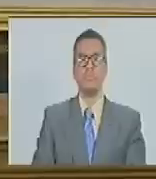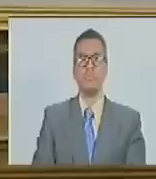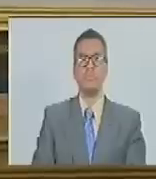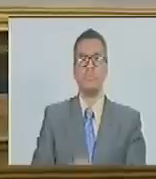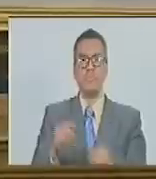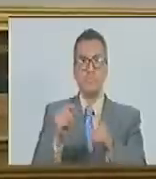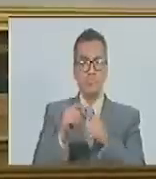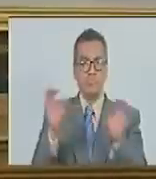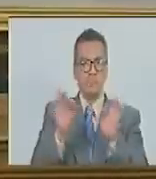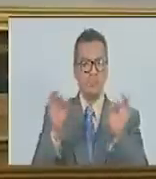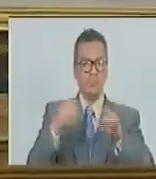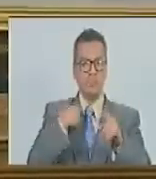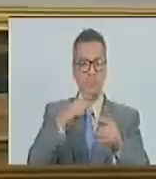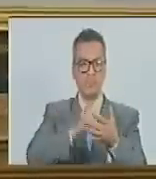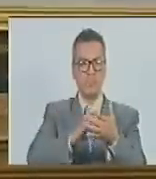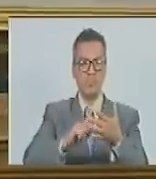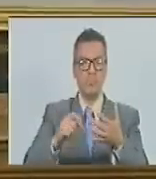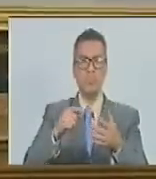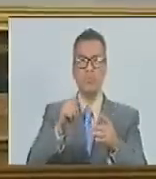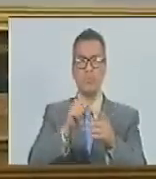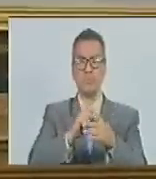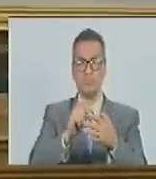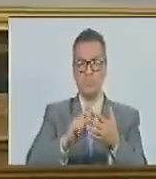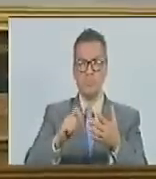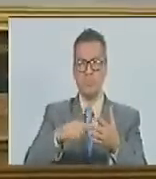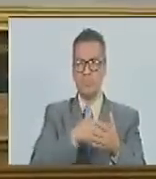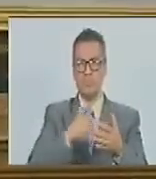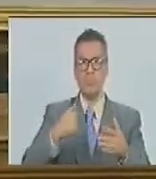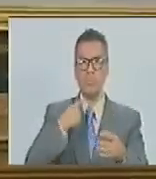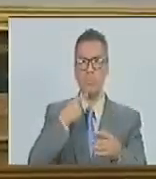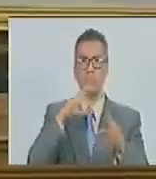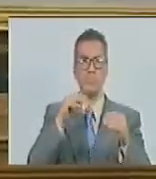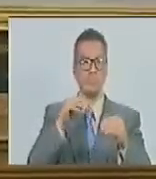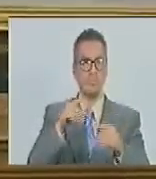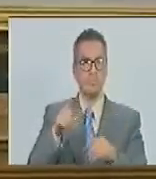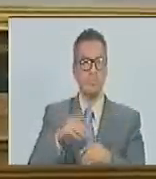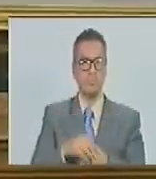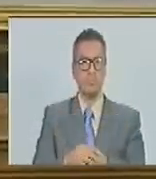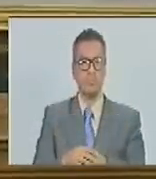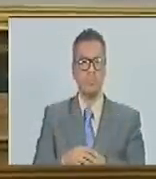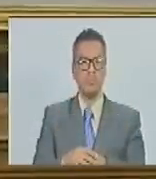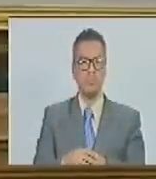Tenemos a más nadie anotado en el derecho de palabra. No.